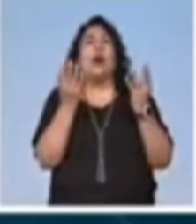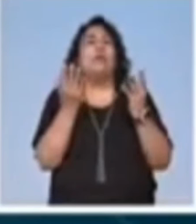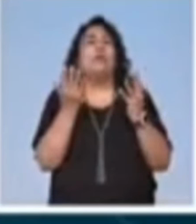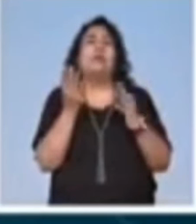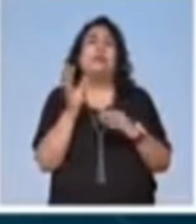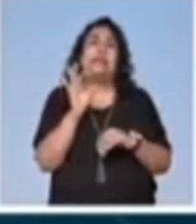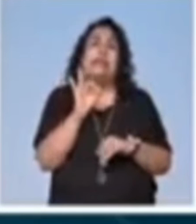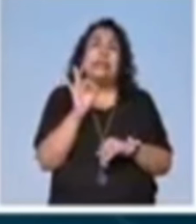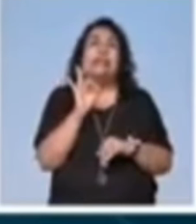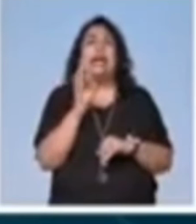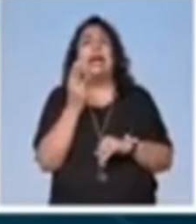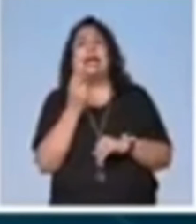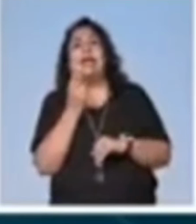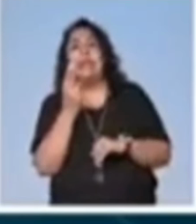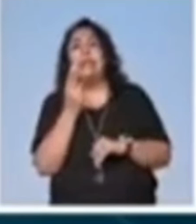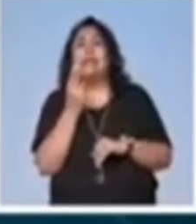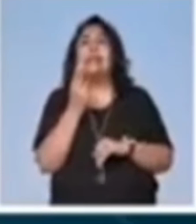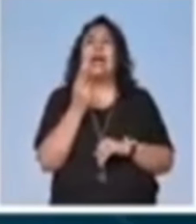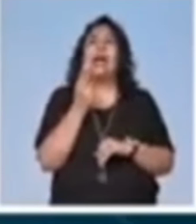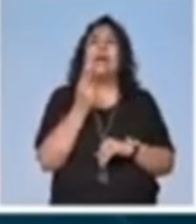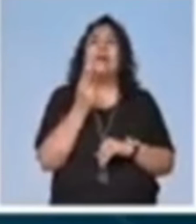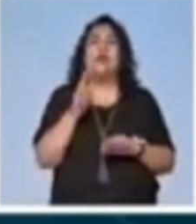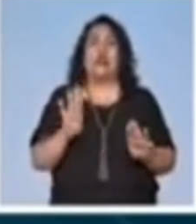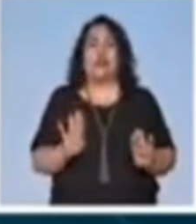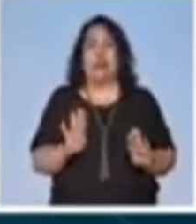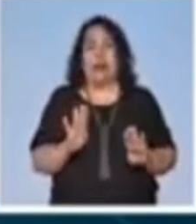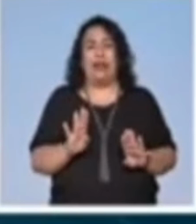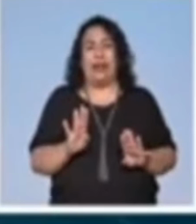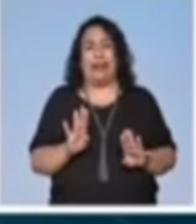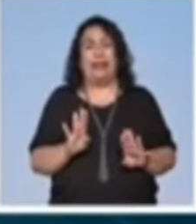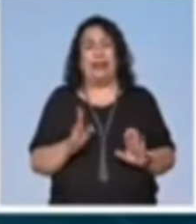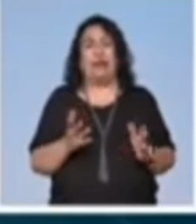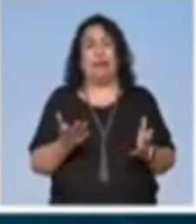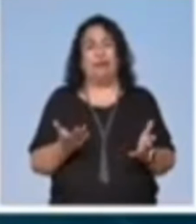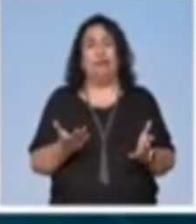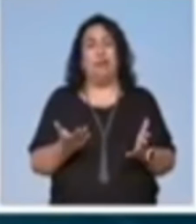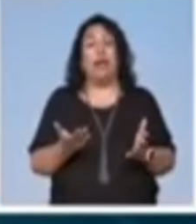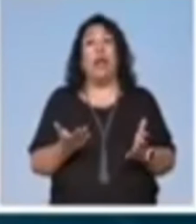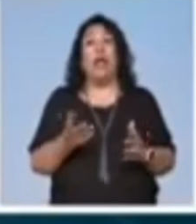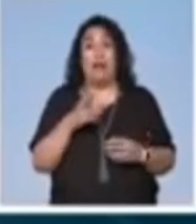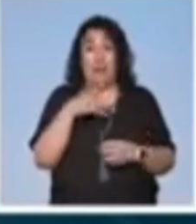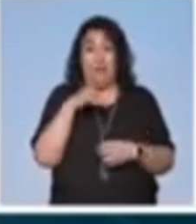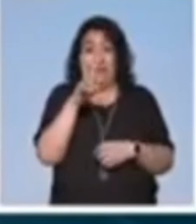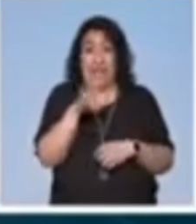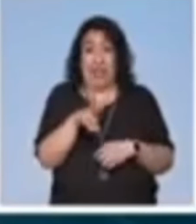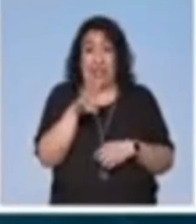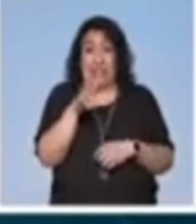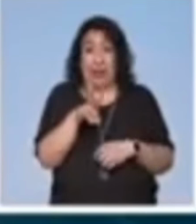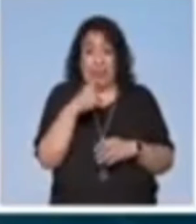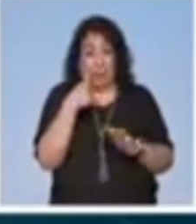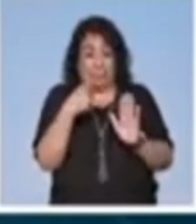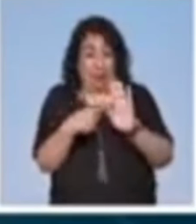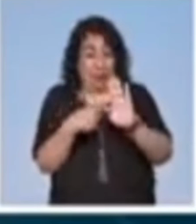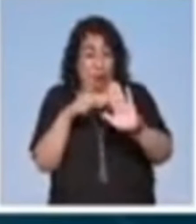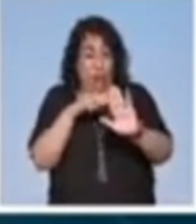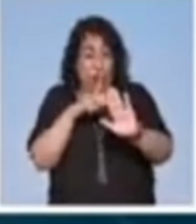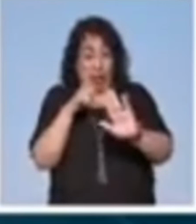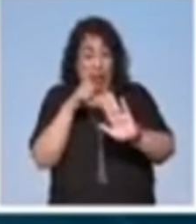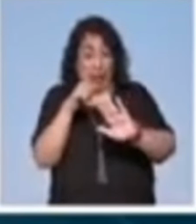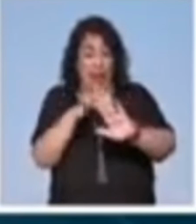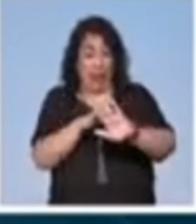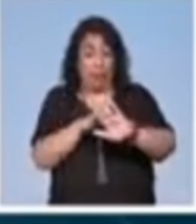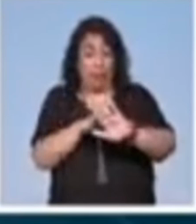mejor tendríamos que analizarlo a nivel cualitativo. Es decir, la obra verdaderamente refleja el alma del autor.